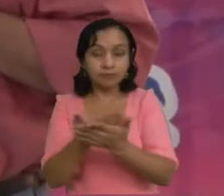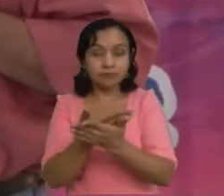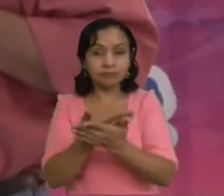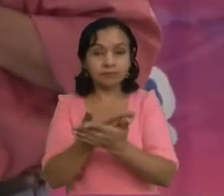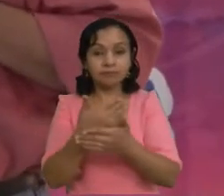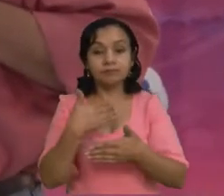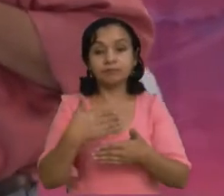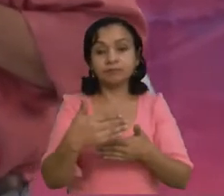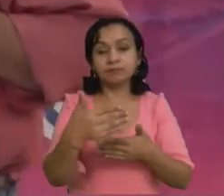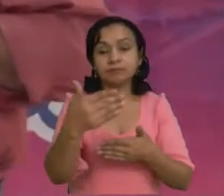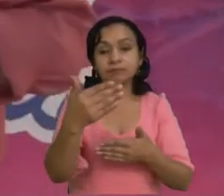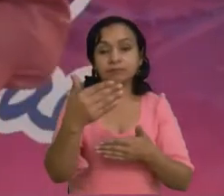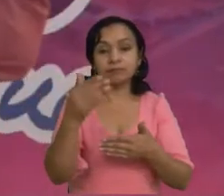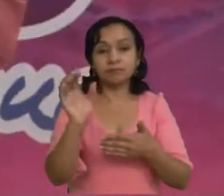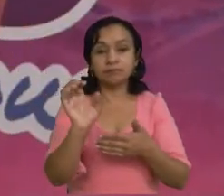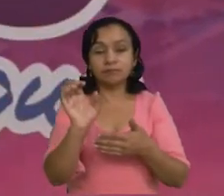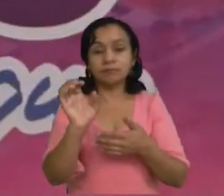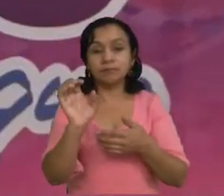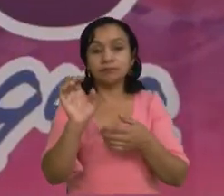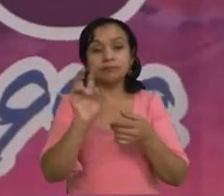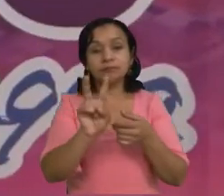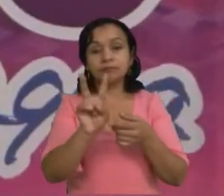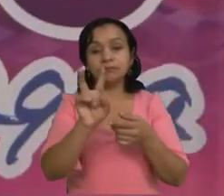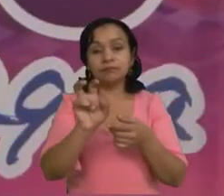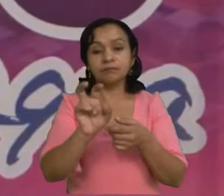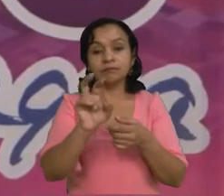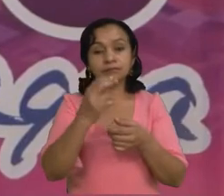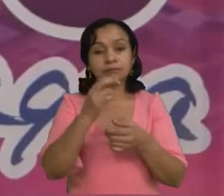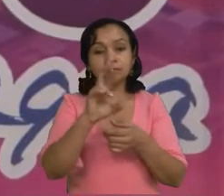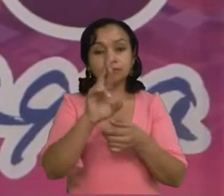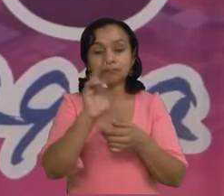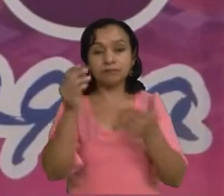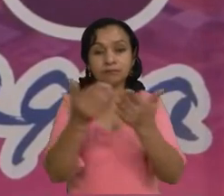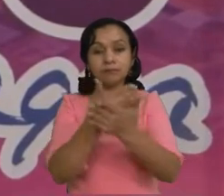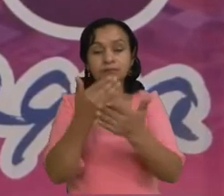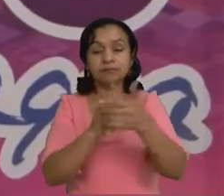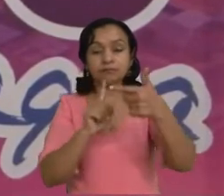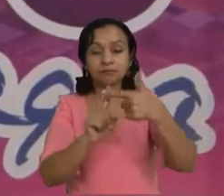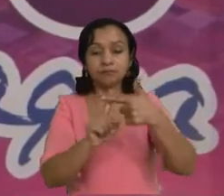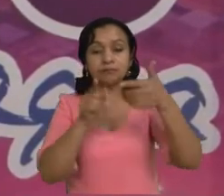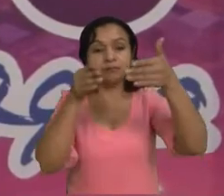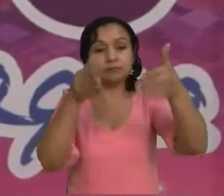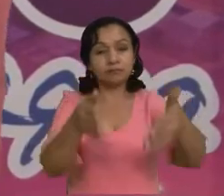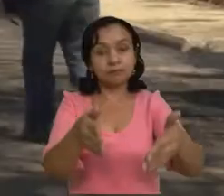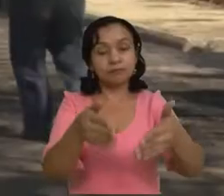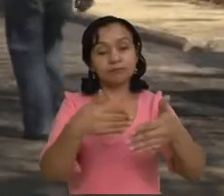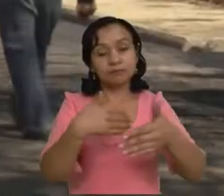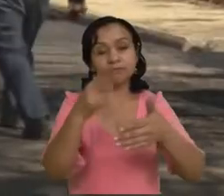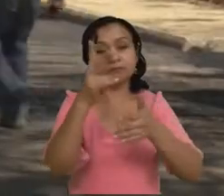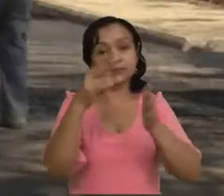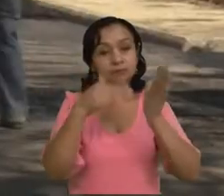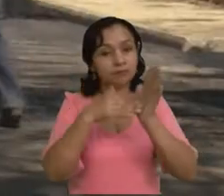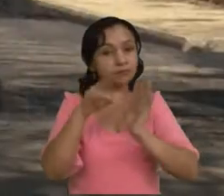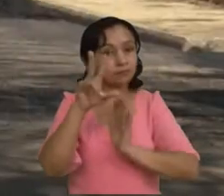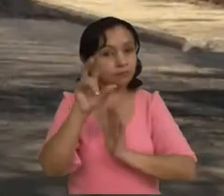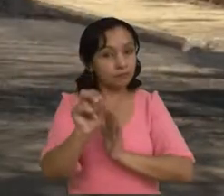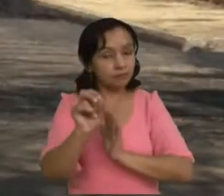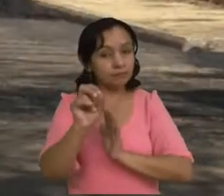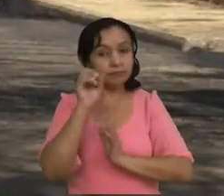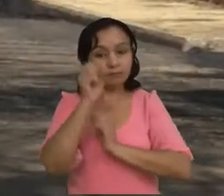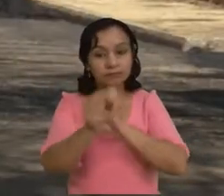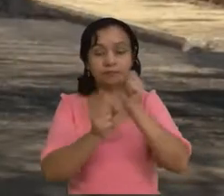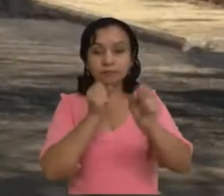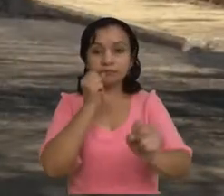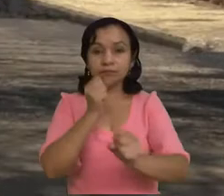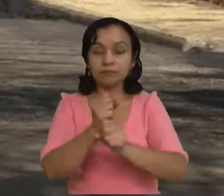en el sector de Esquipula, Veracruz, una nueva alternativa que también estaremos habilitando en el año 2020. Para este año, la